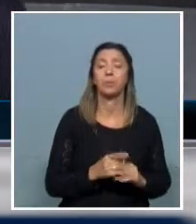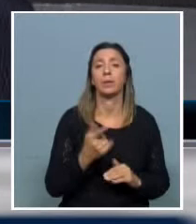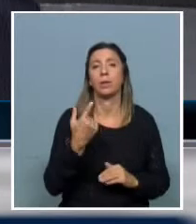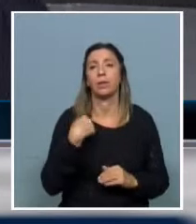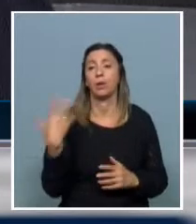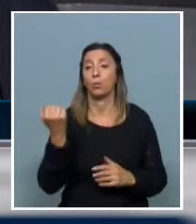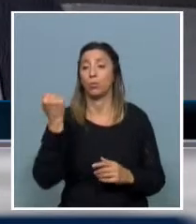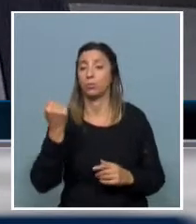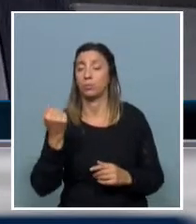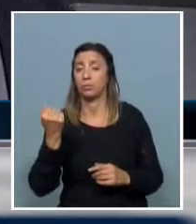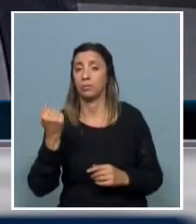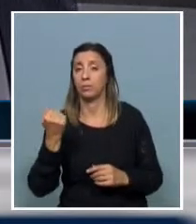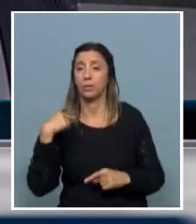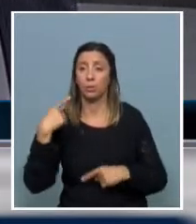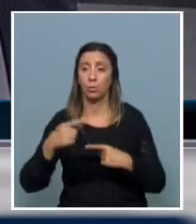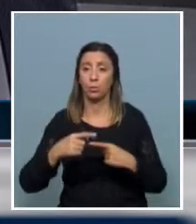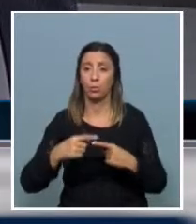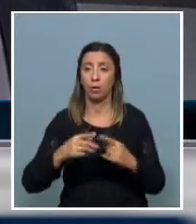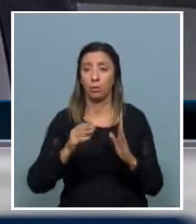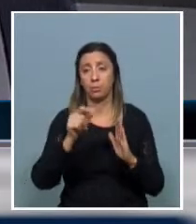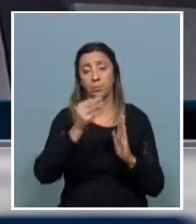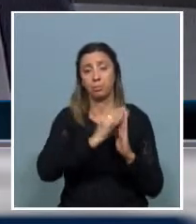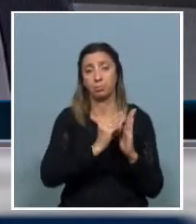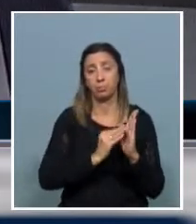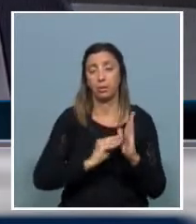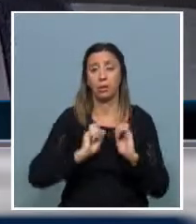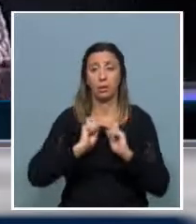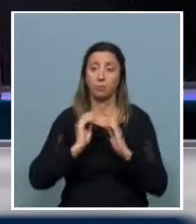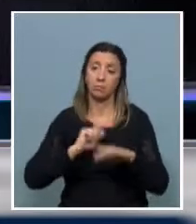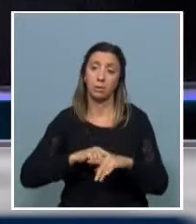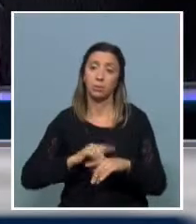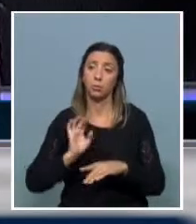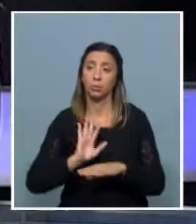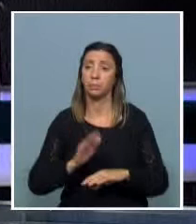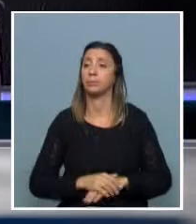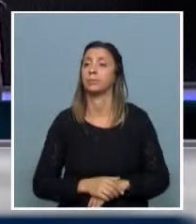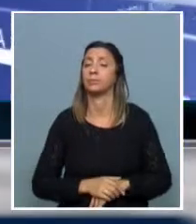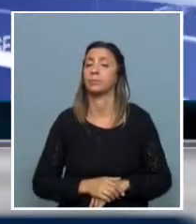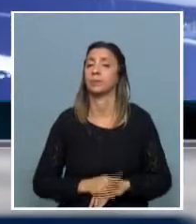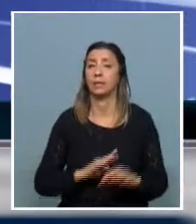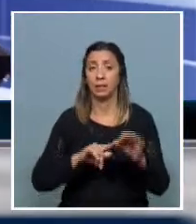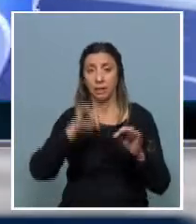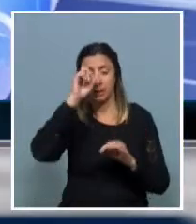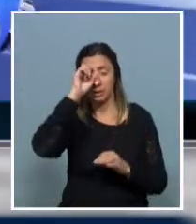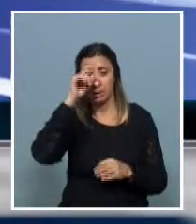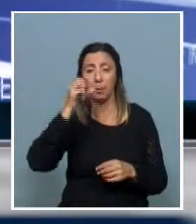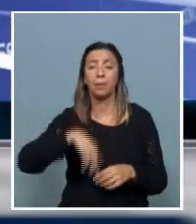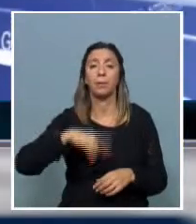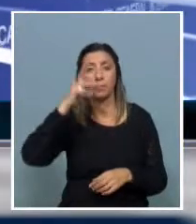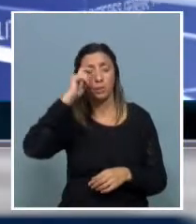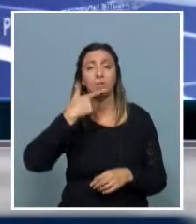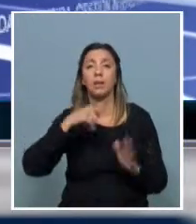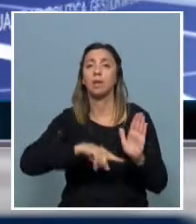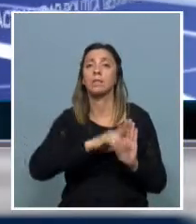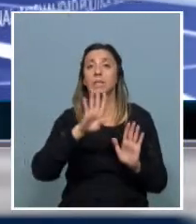uno recupera, se sigue con el orden de los inscriptos. Bien. Es una cuestión de tiempo nada más. Raquel Domínguez pertenece al Plan Progreso de la